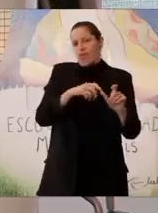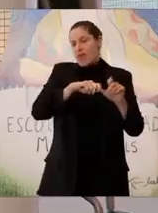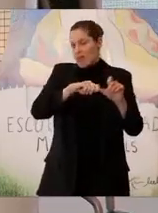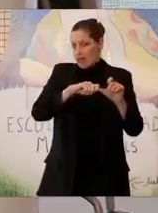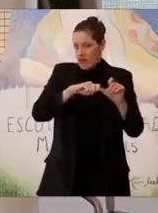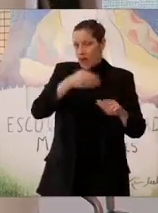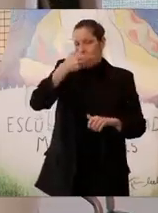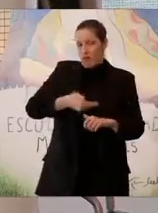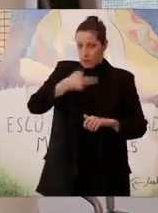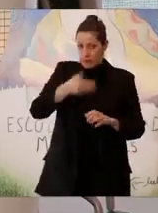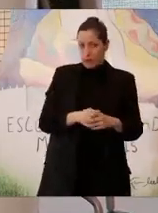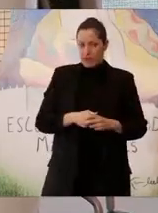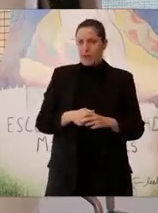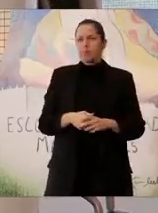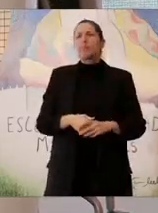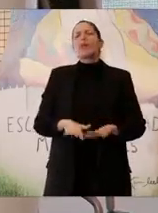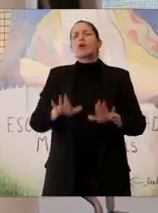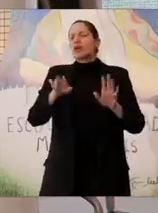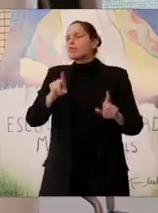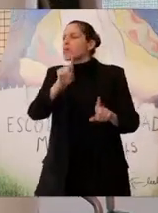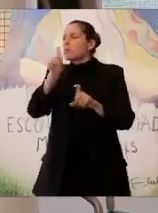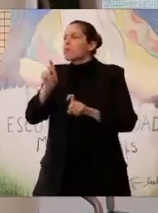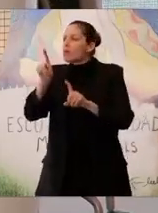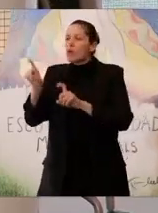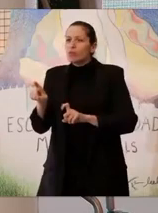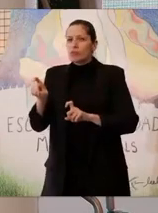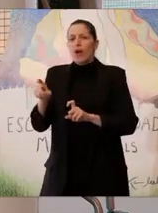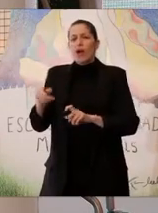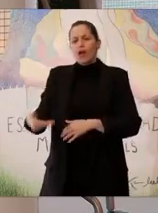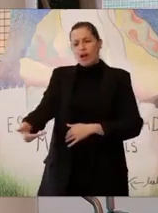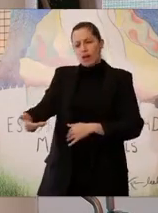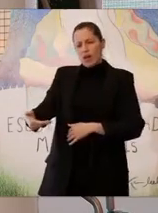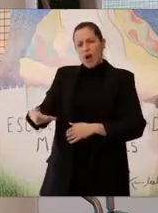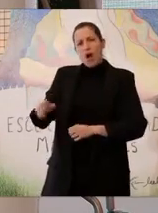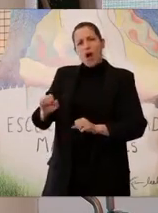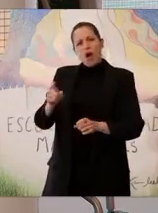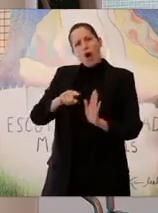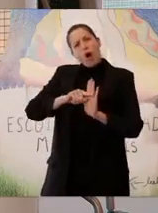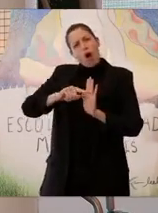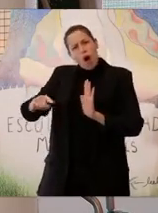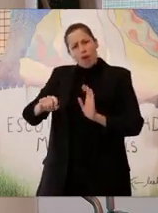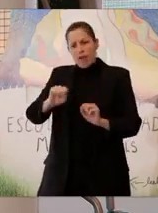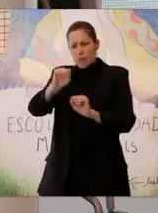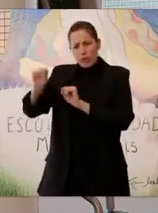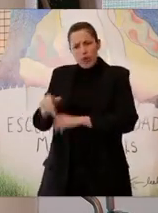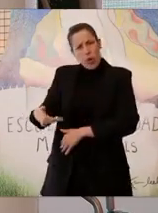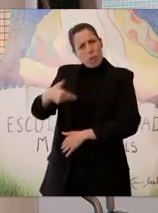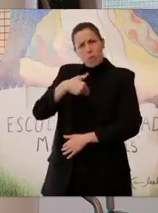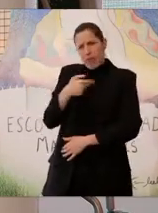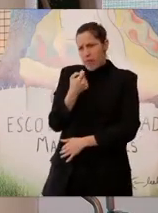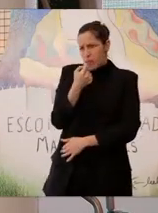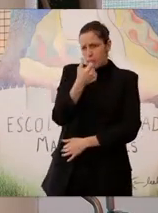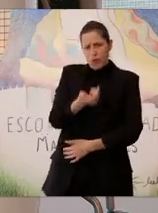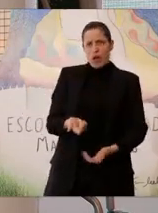cara de la moneda. ¿Por qué se solicitan tan pocas órdenes de protección? 38.000 frente a 168.000 mujeres